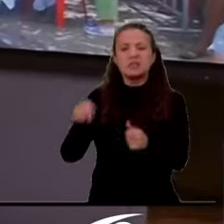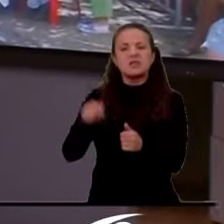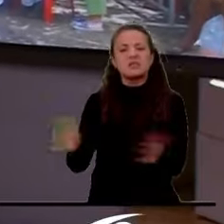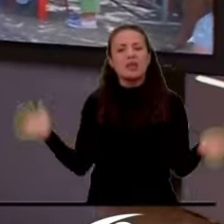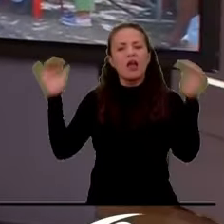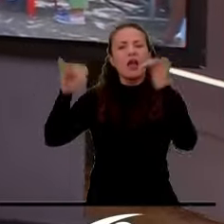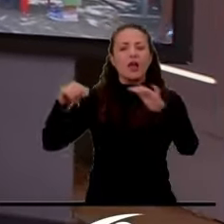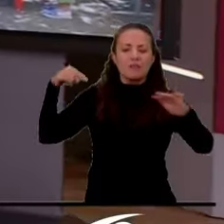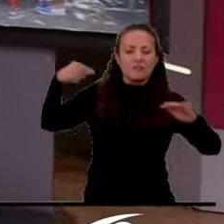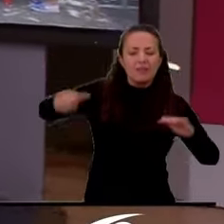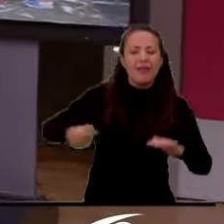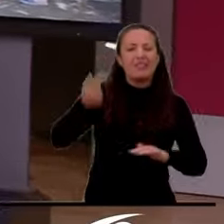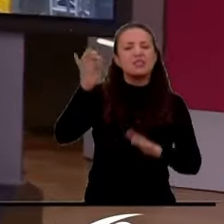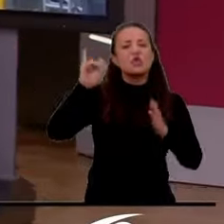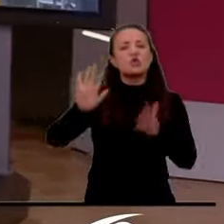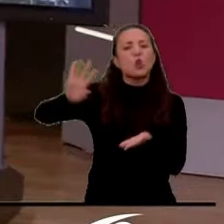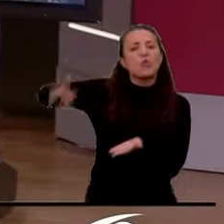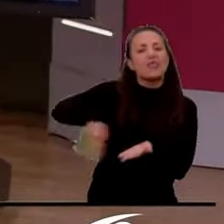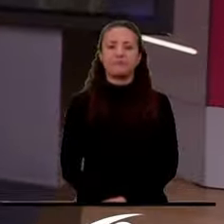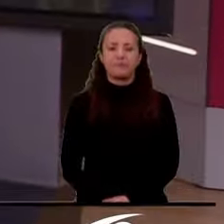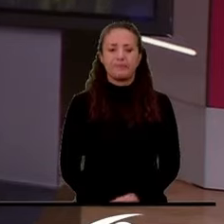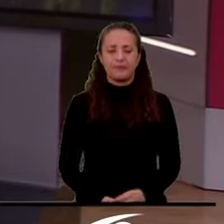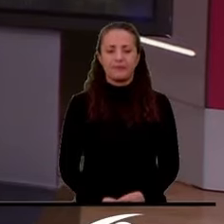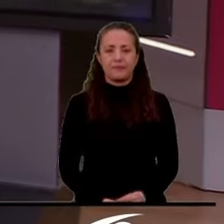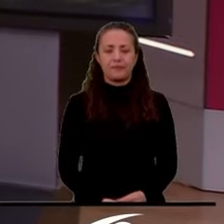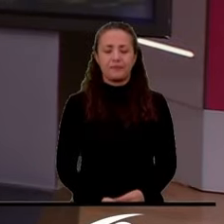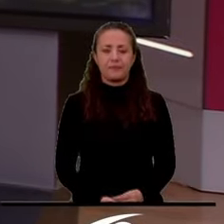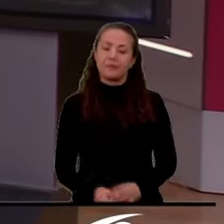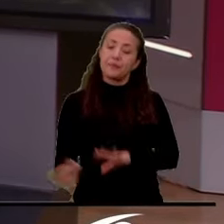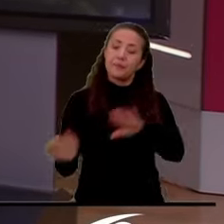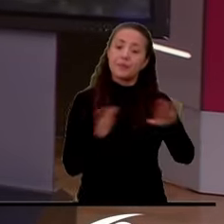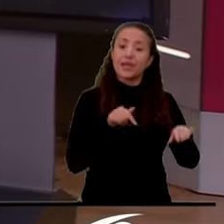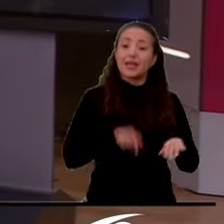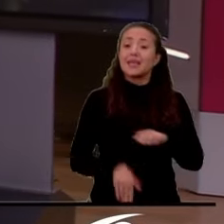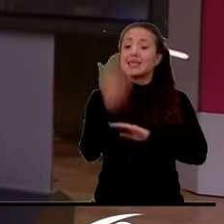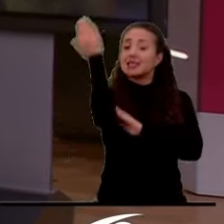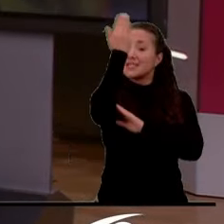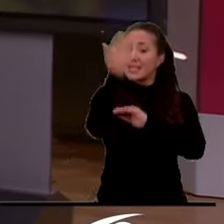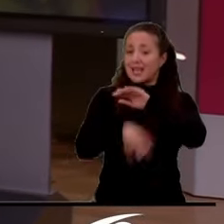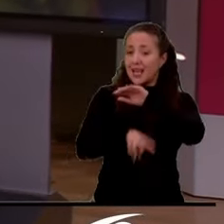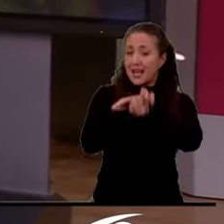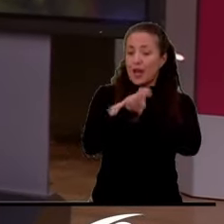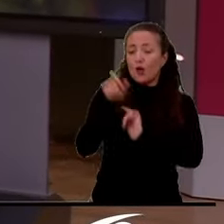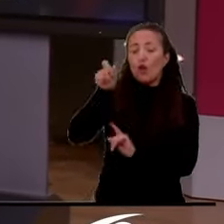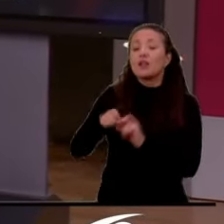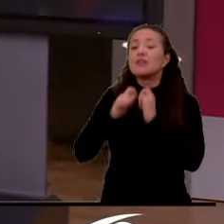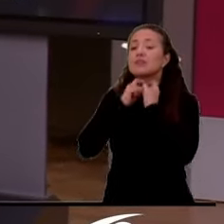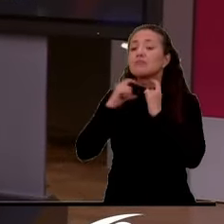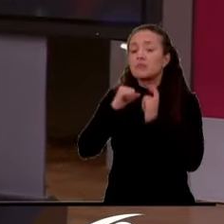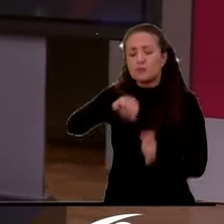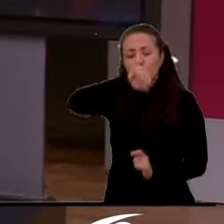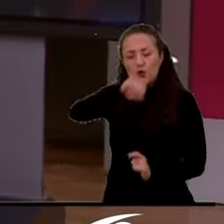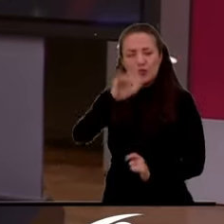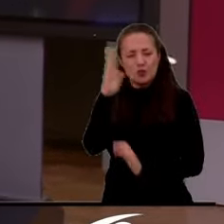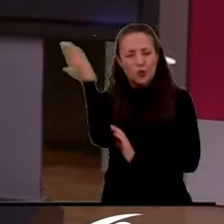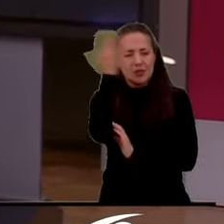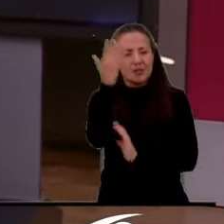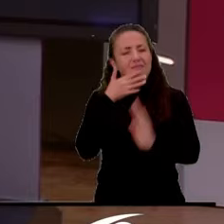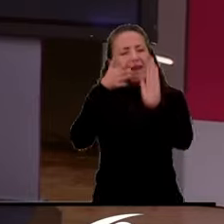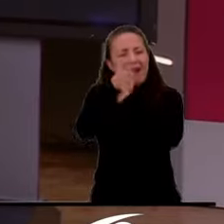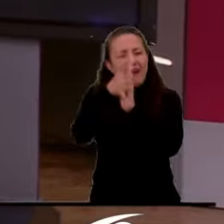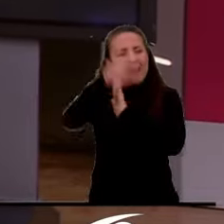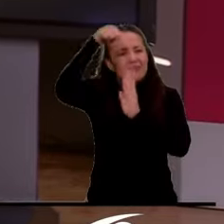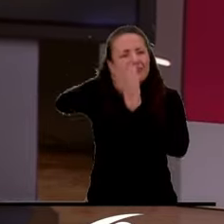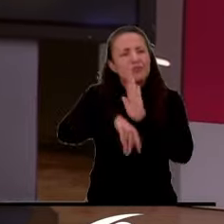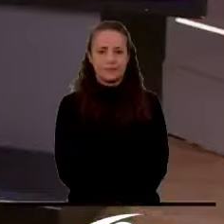Danza Folclórica llamado Danzando con el Sol. En Caracol Cine, nuestro cine fanático Luis Carlos Rueda tiene todos los detalles de los estrenos del séptimo